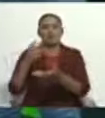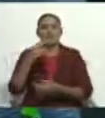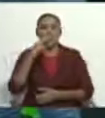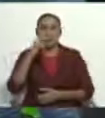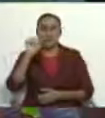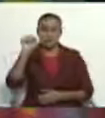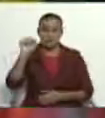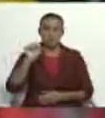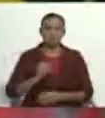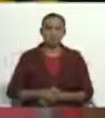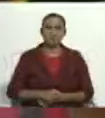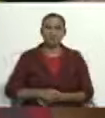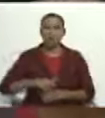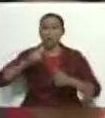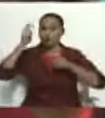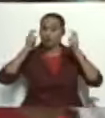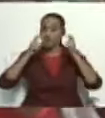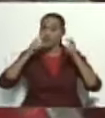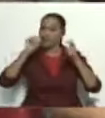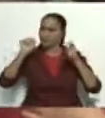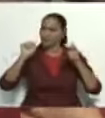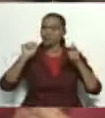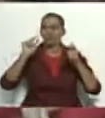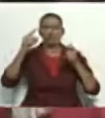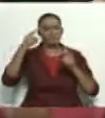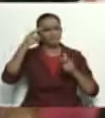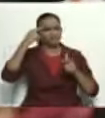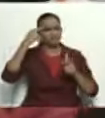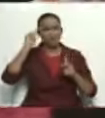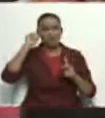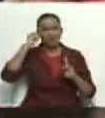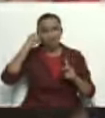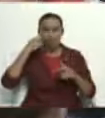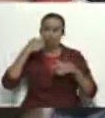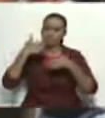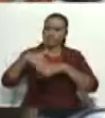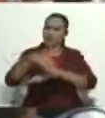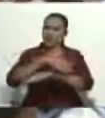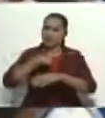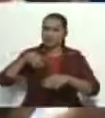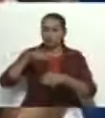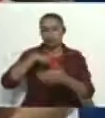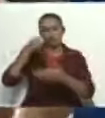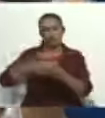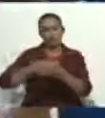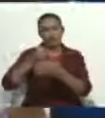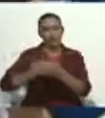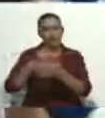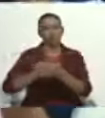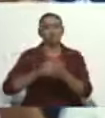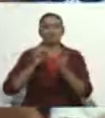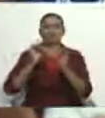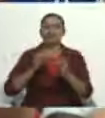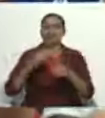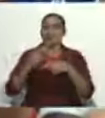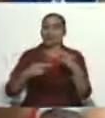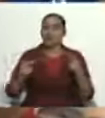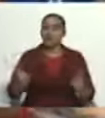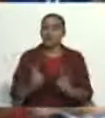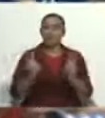y Maduro, para la calle. Vamos a la calle, vamos a la batalla y vamos a la victoria revolucionaria. ¡Que viva la